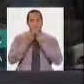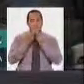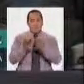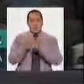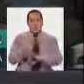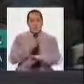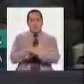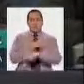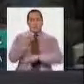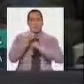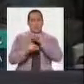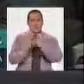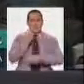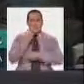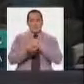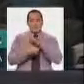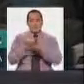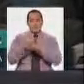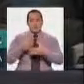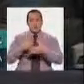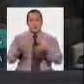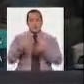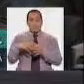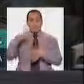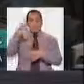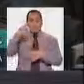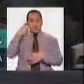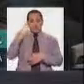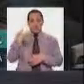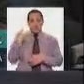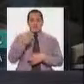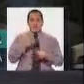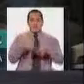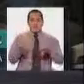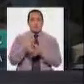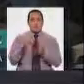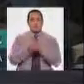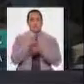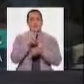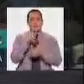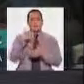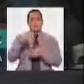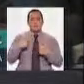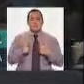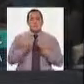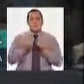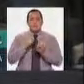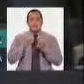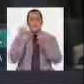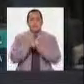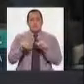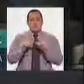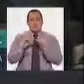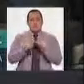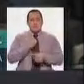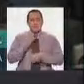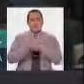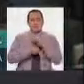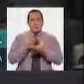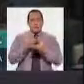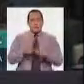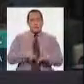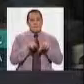de manera periódica a los representantes de los partidos políticos sobre el caso Chavín de Huántar. Quisiéramos saber si mantuvo informado también a